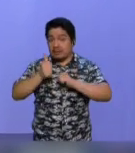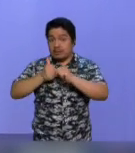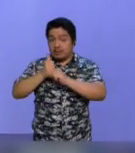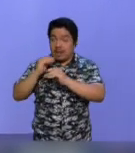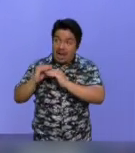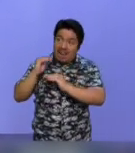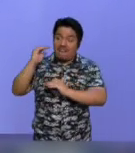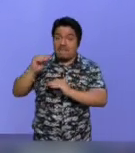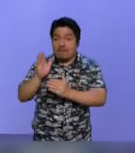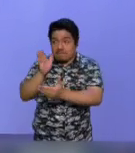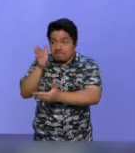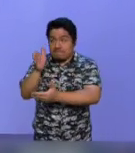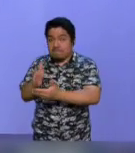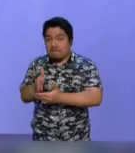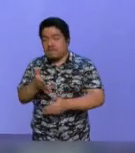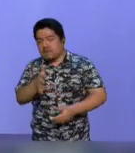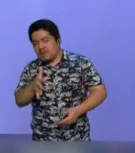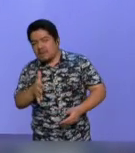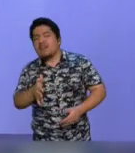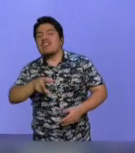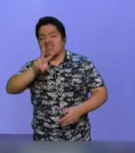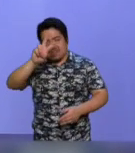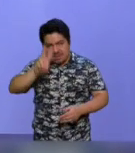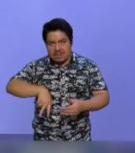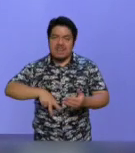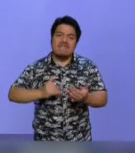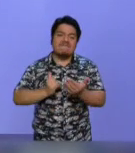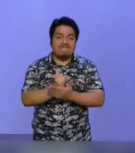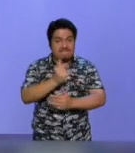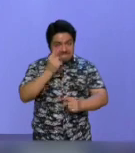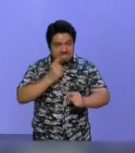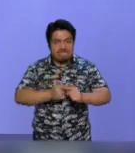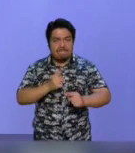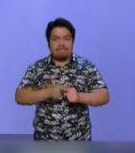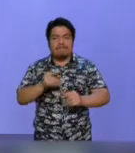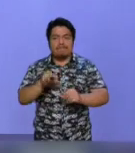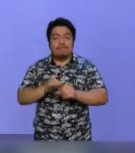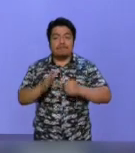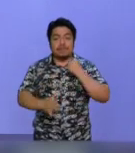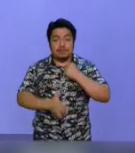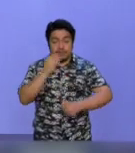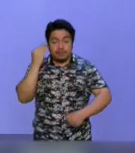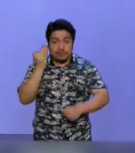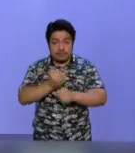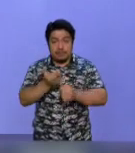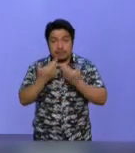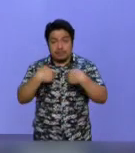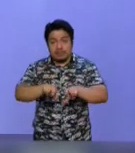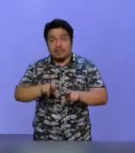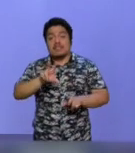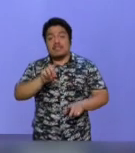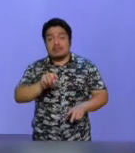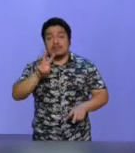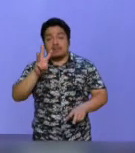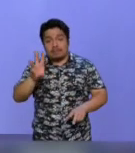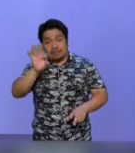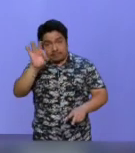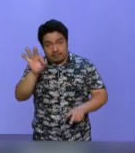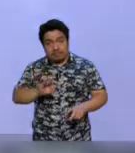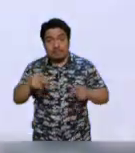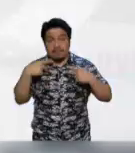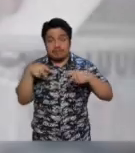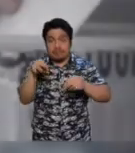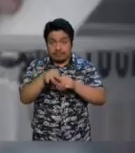ciudad acudimos a las urnas, seríamos quienes definiríamos el resultado de la elección. Esto es porque representamos el 33% de la población